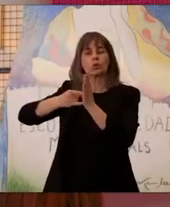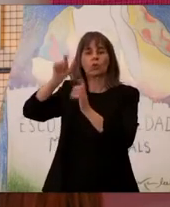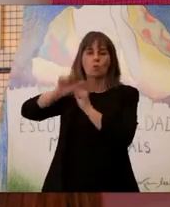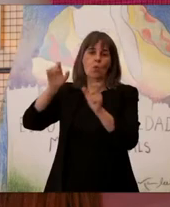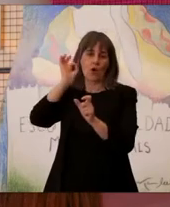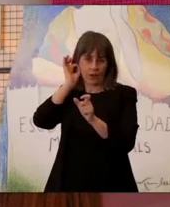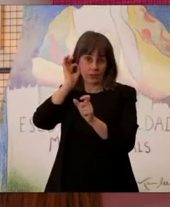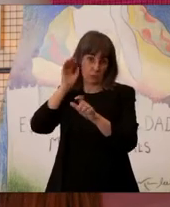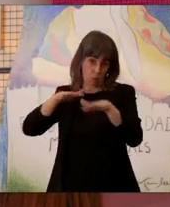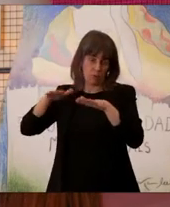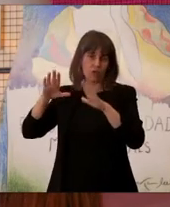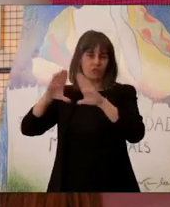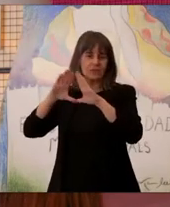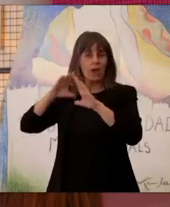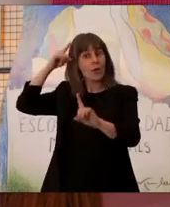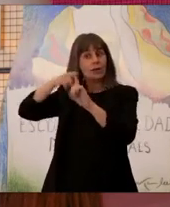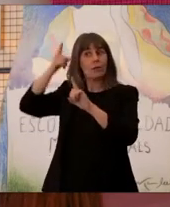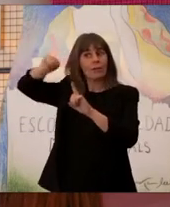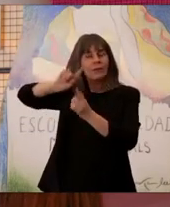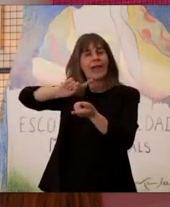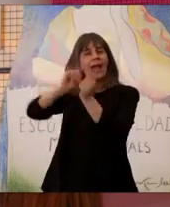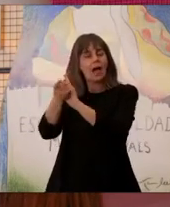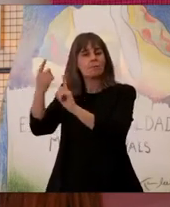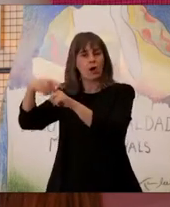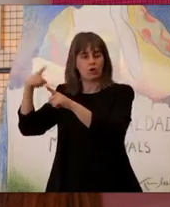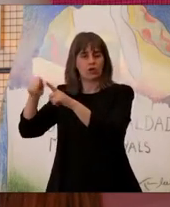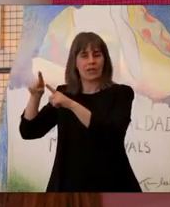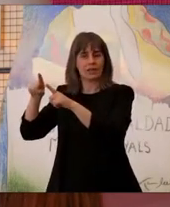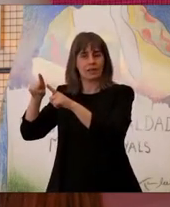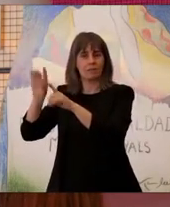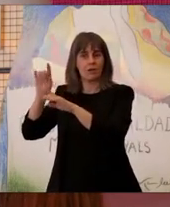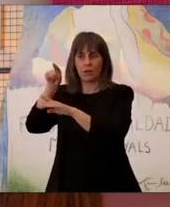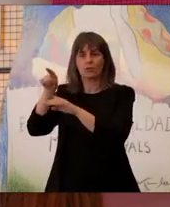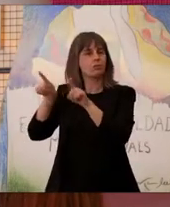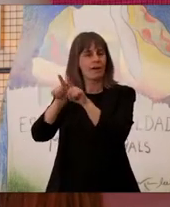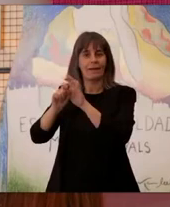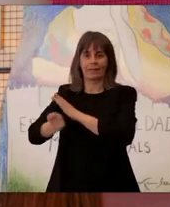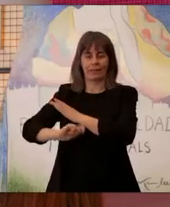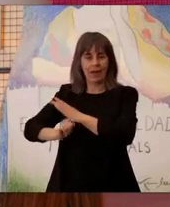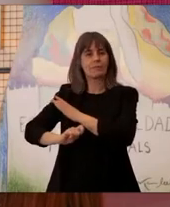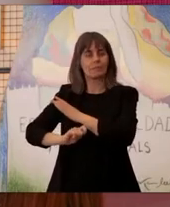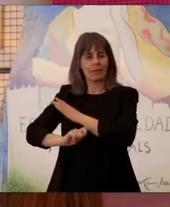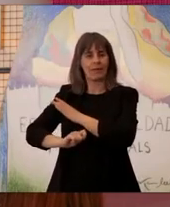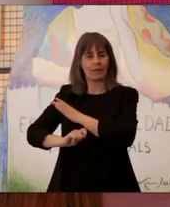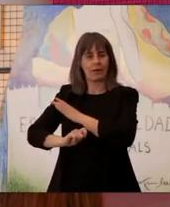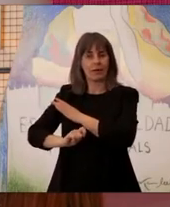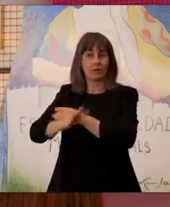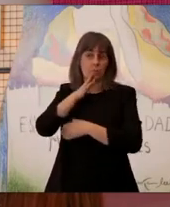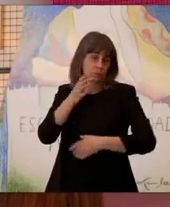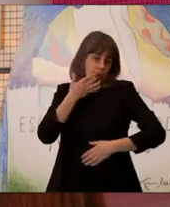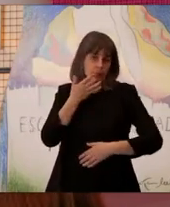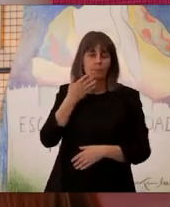feminista para que cambiaran cosas Ah pero luego me di cuenta que esto también era una trampa porque claro cuando ellas han montado